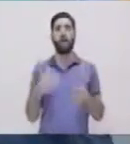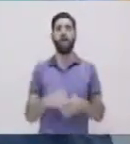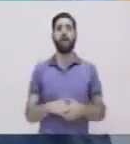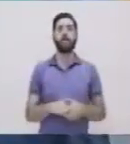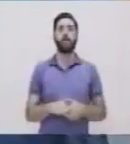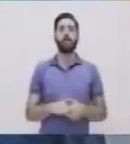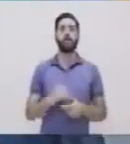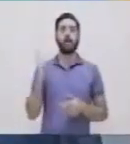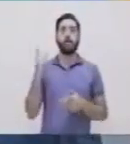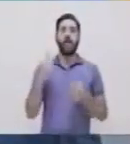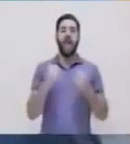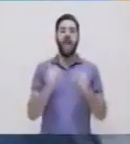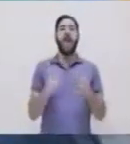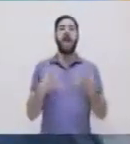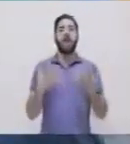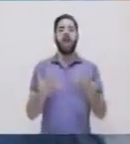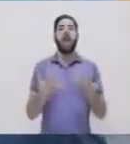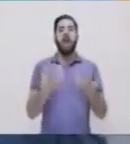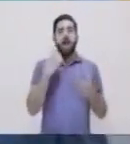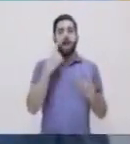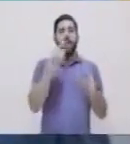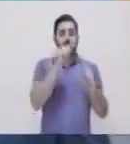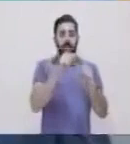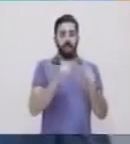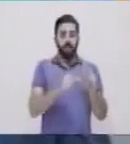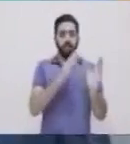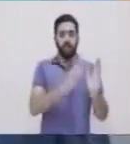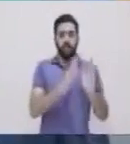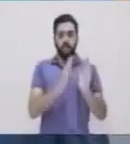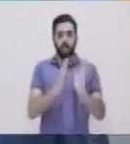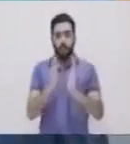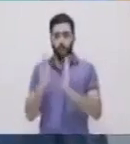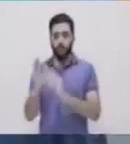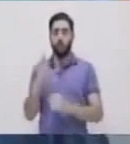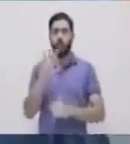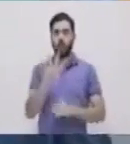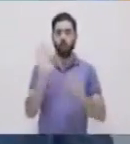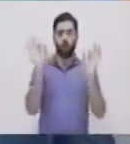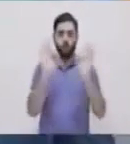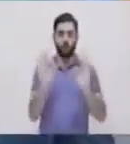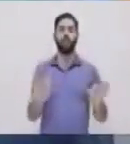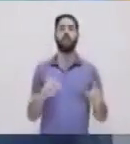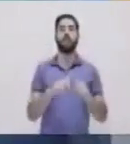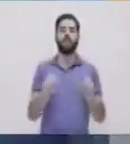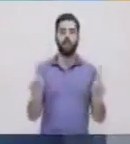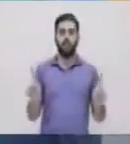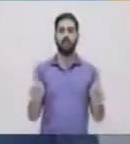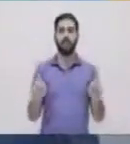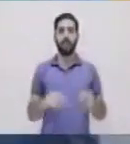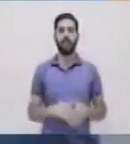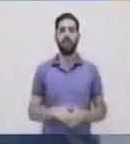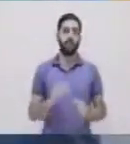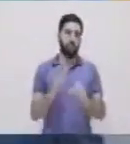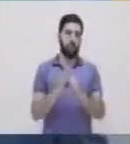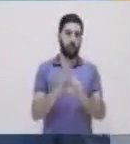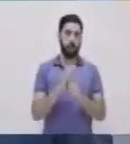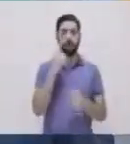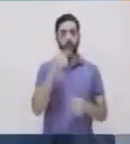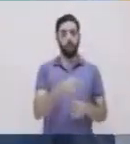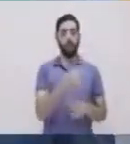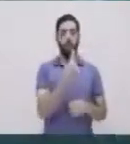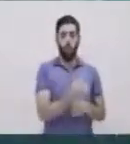los cuartiles lo que hacen es dividirla en 4 partes iguales. Entonces, acá tenemos el cuartil